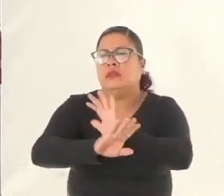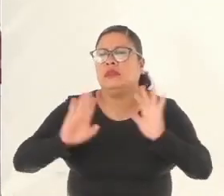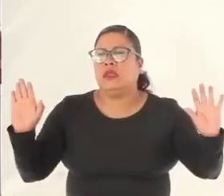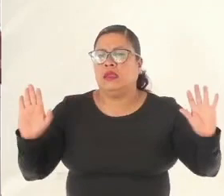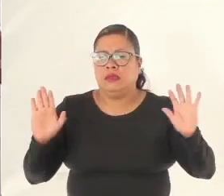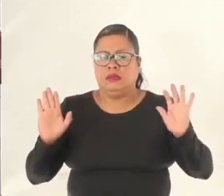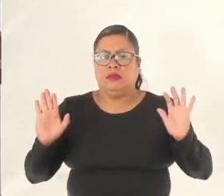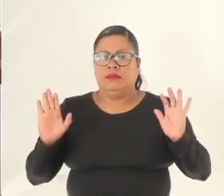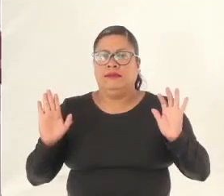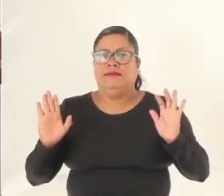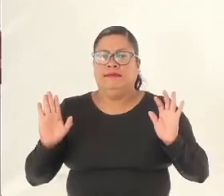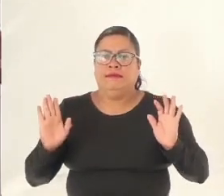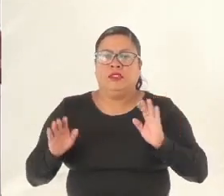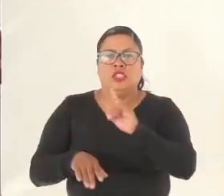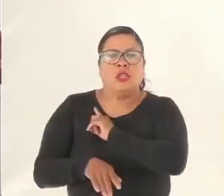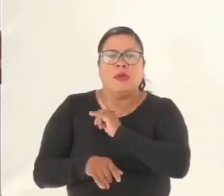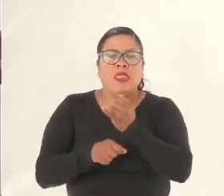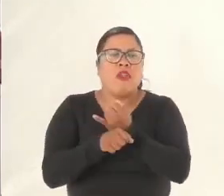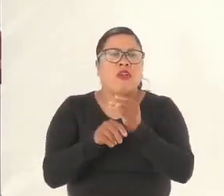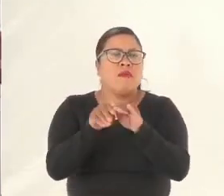plasmarlo en el informe